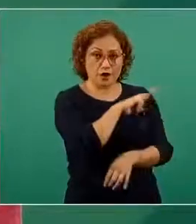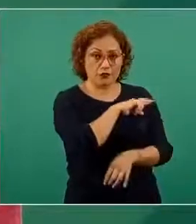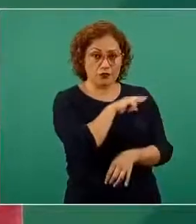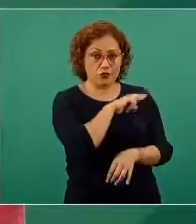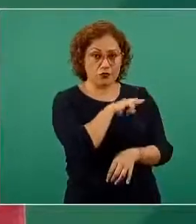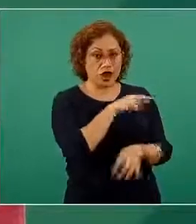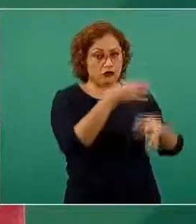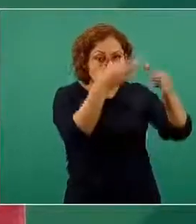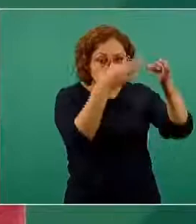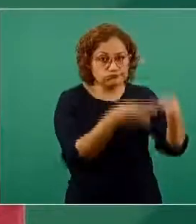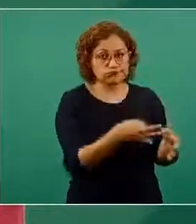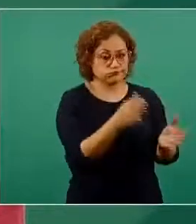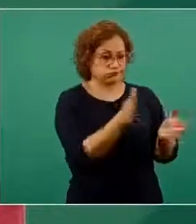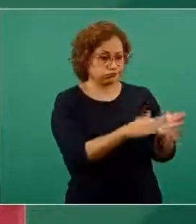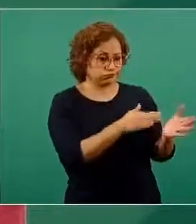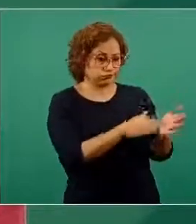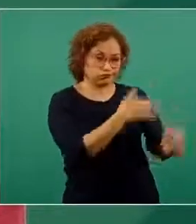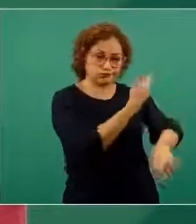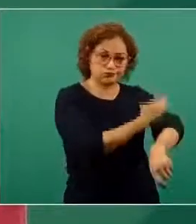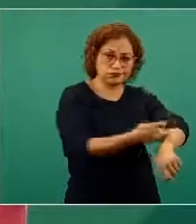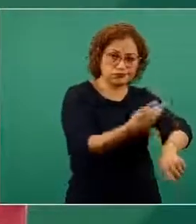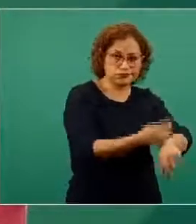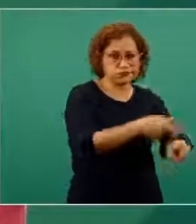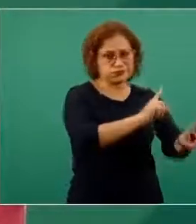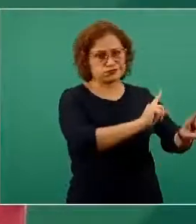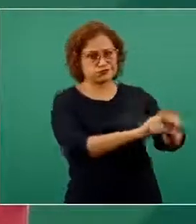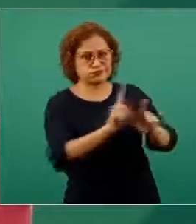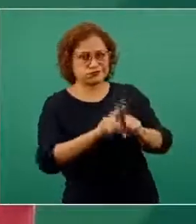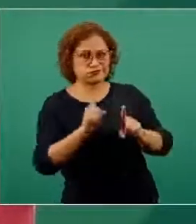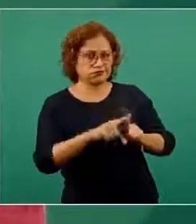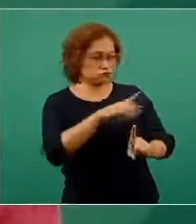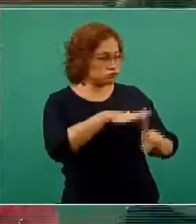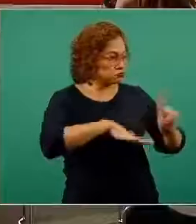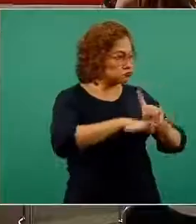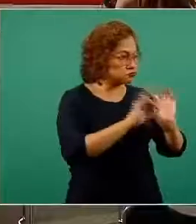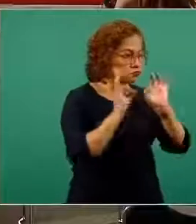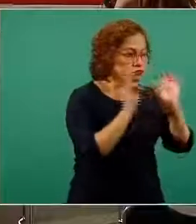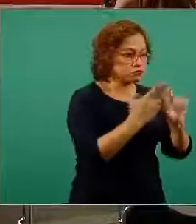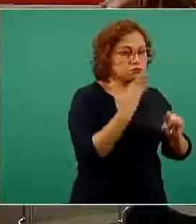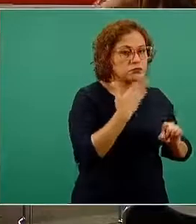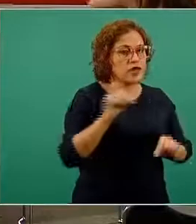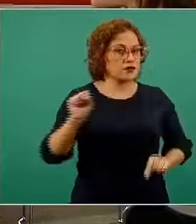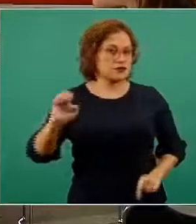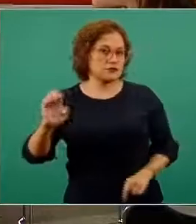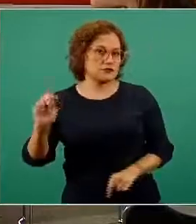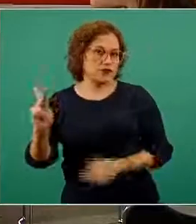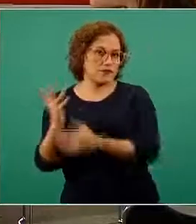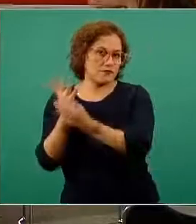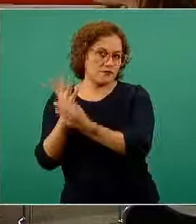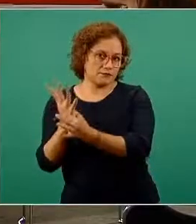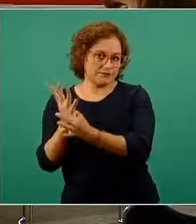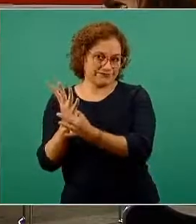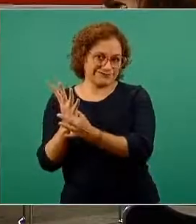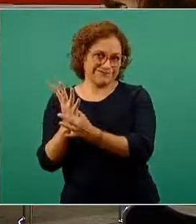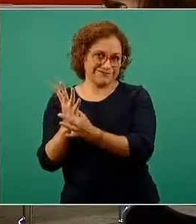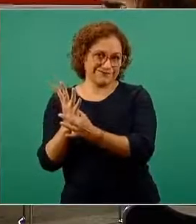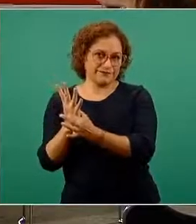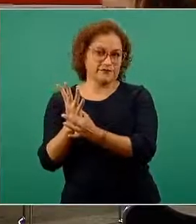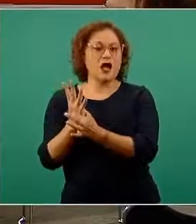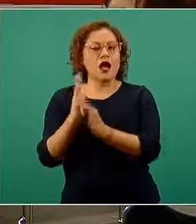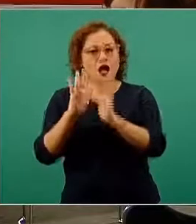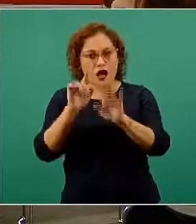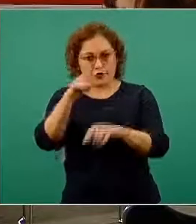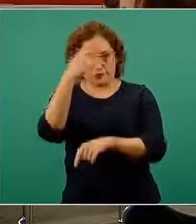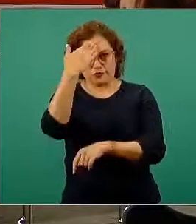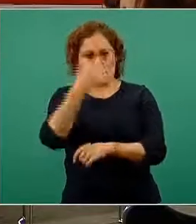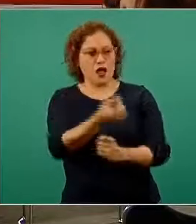legales, reglamentarios y normativos para ser un centro escolar. Pero también existen escuelas que no lo cumplen